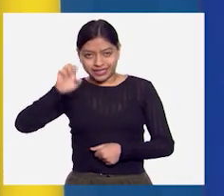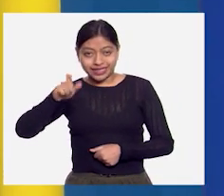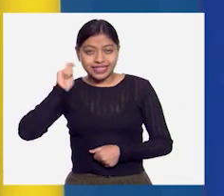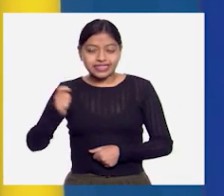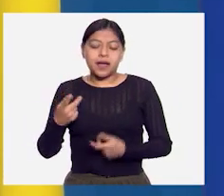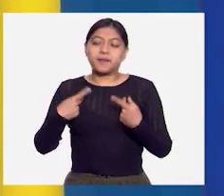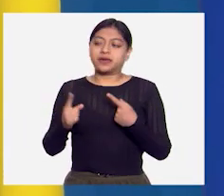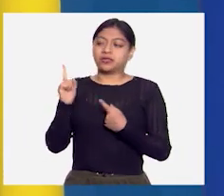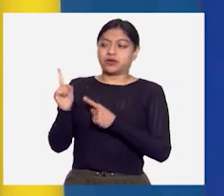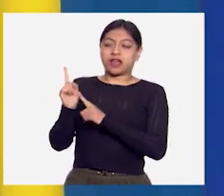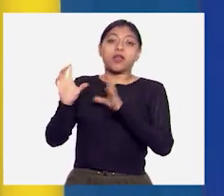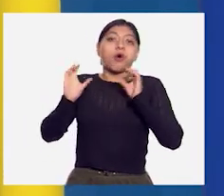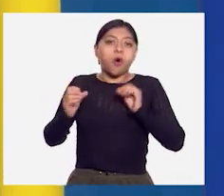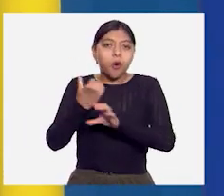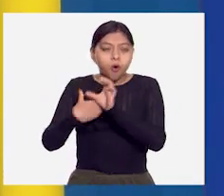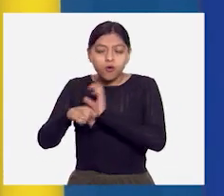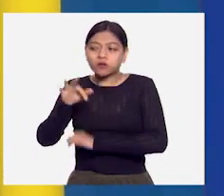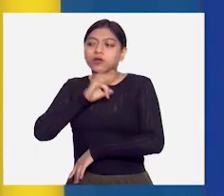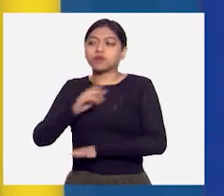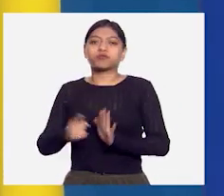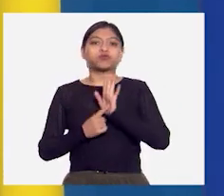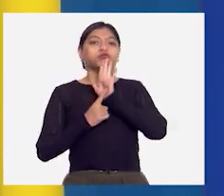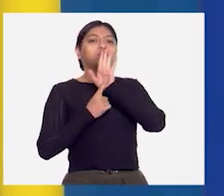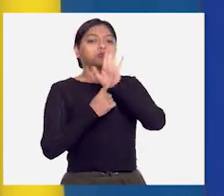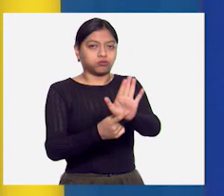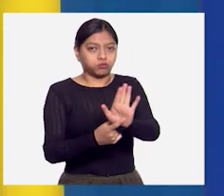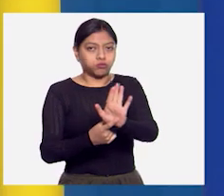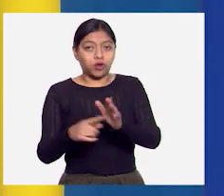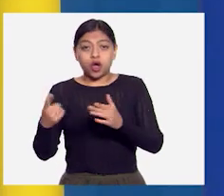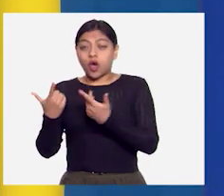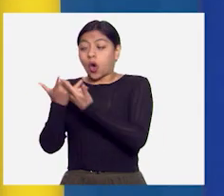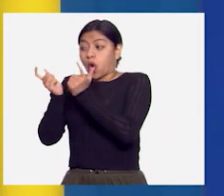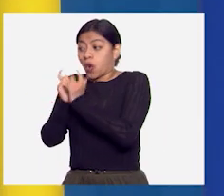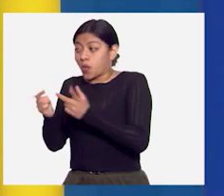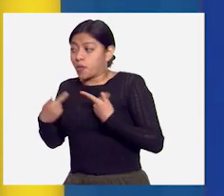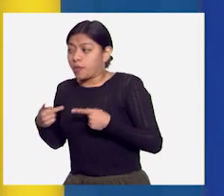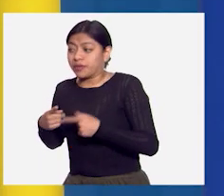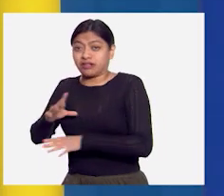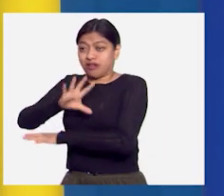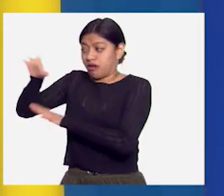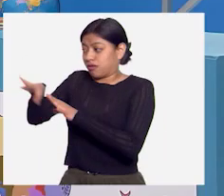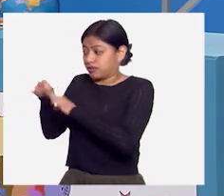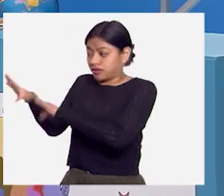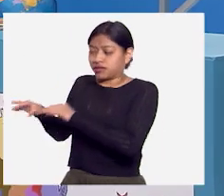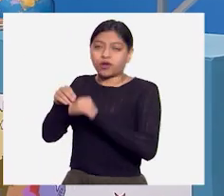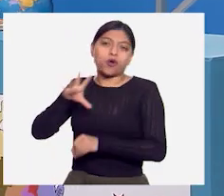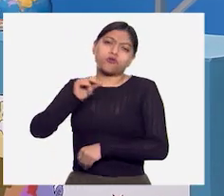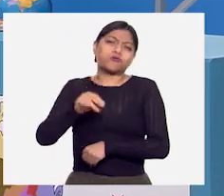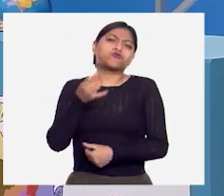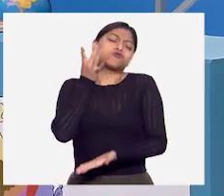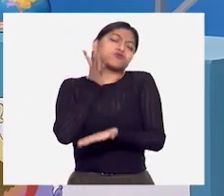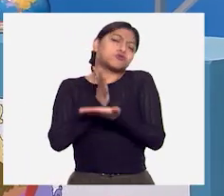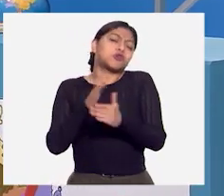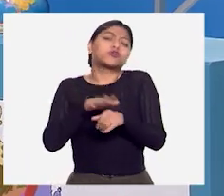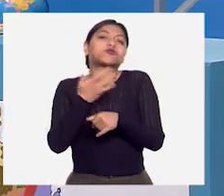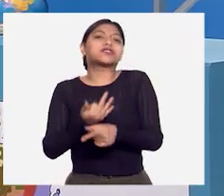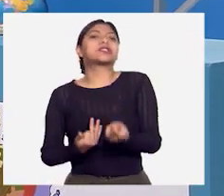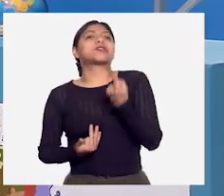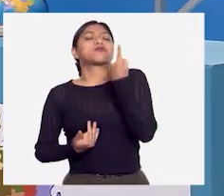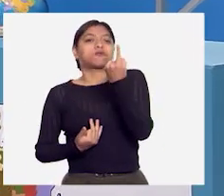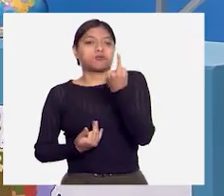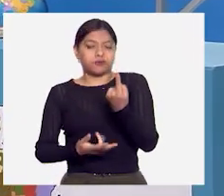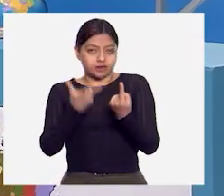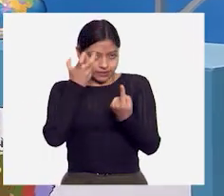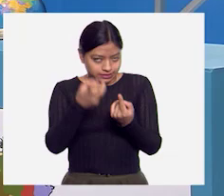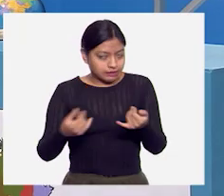el objeto que se usa en lugar de todo un grupo de personas u objetos. Así es. Este concepto también